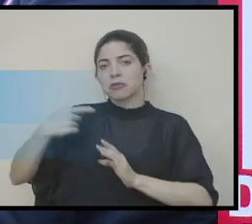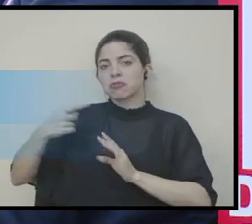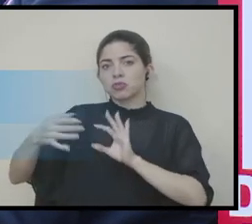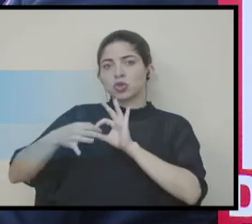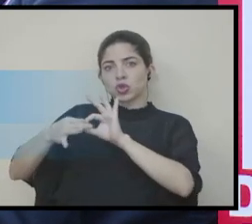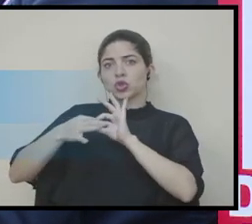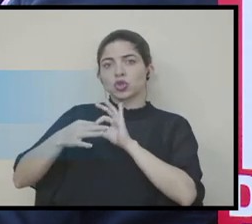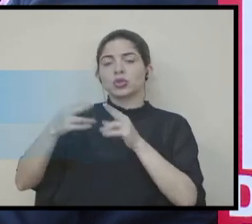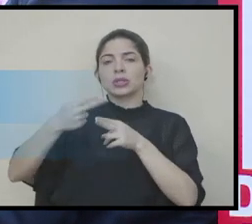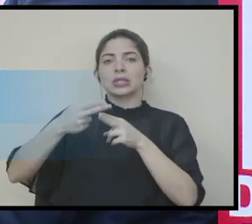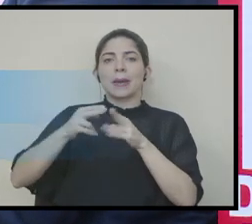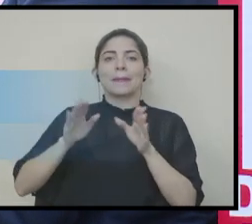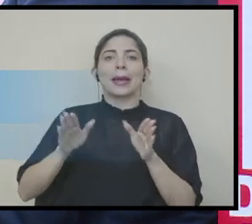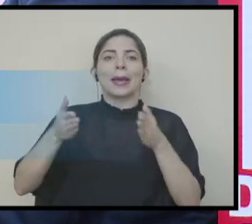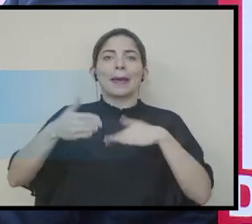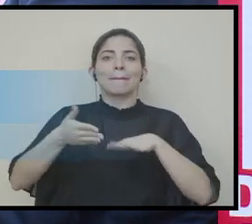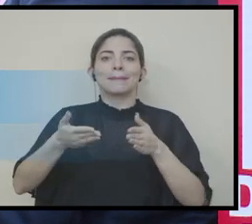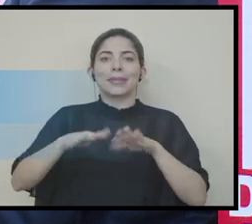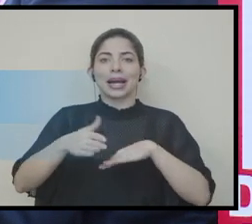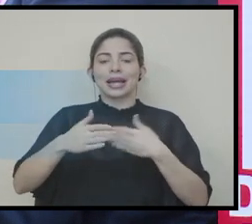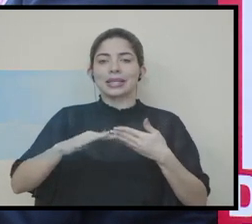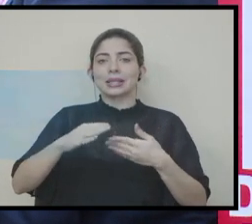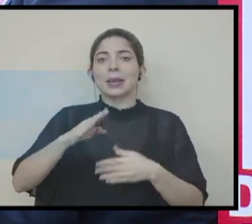es Empaques Belén. Y